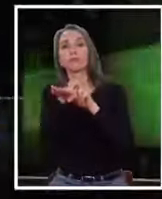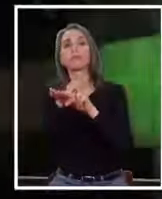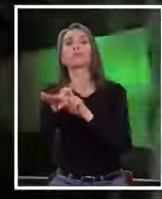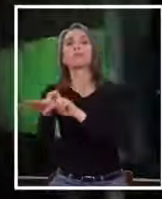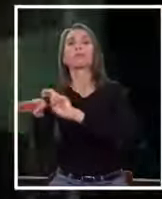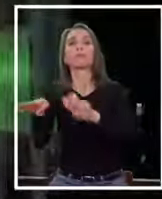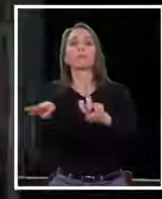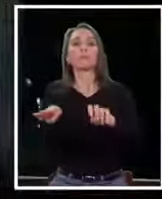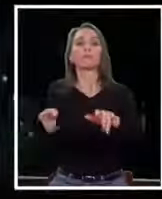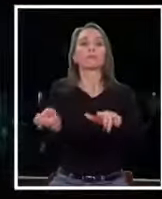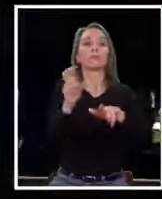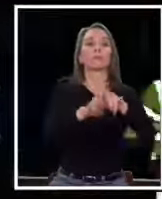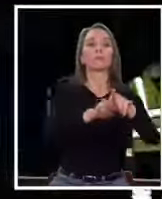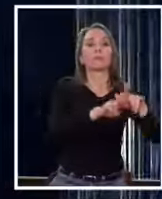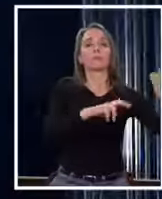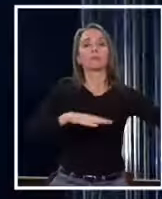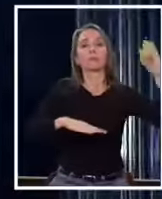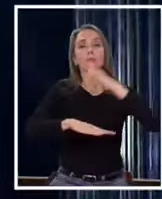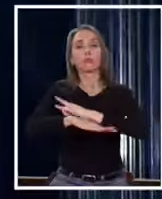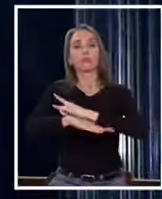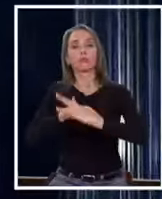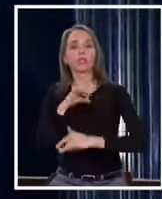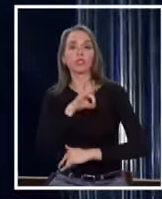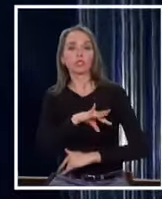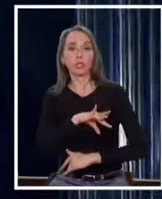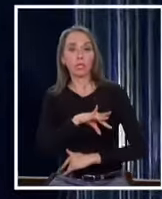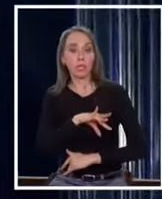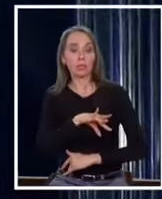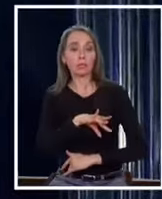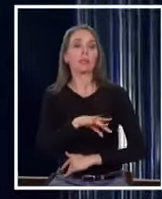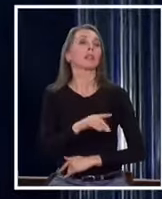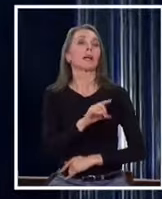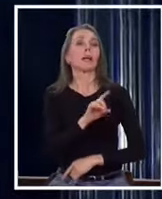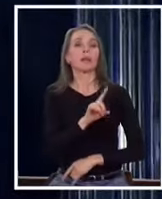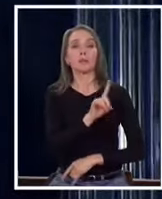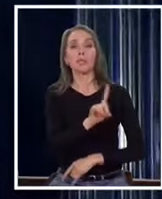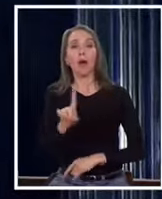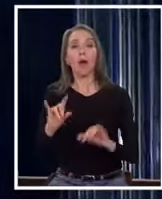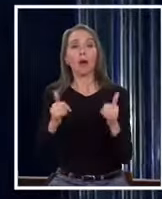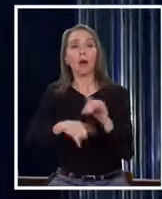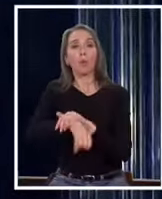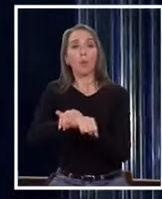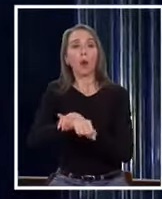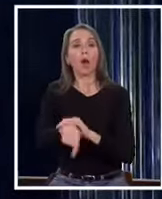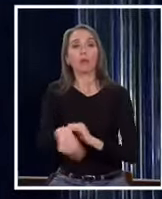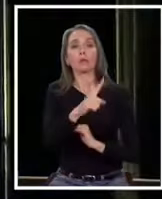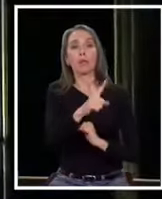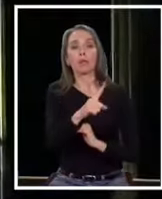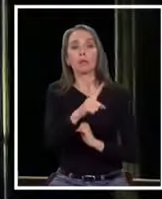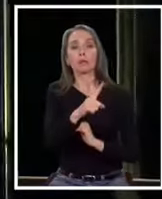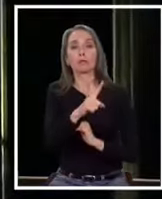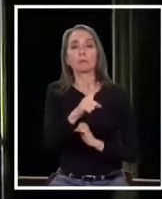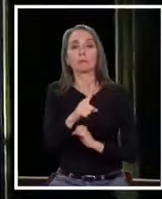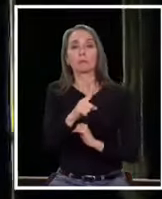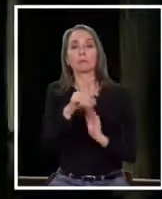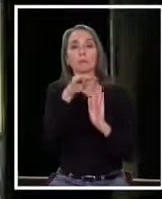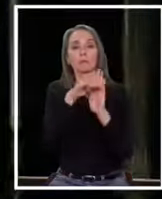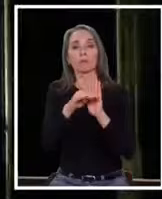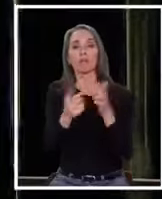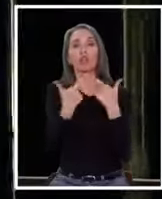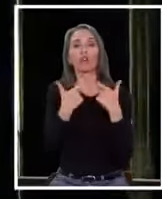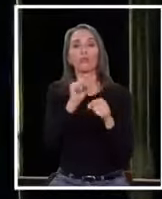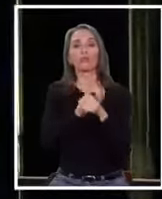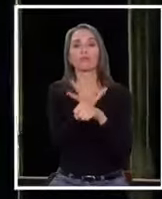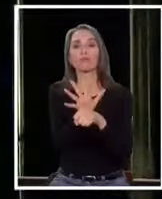que los trasladó hasta nuestro país, donde cada uno de los jugadores debió cumplir un estricto protocolo